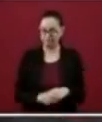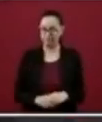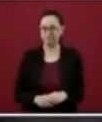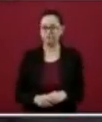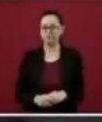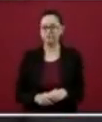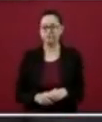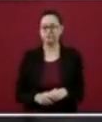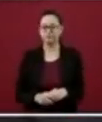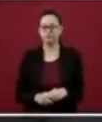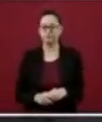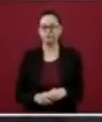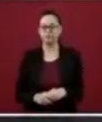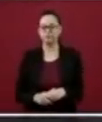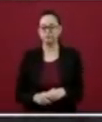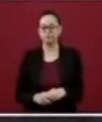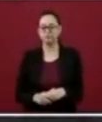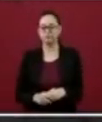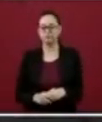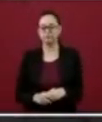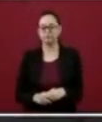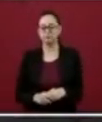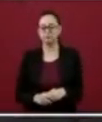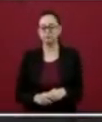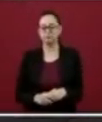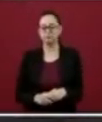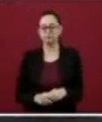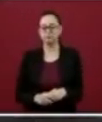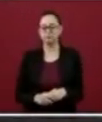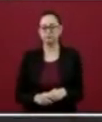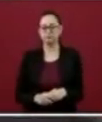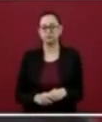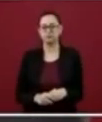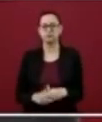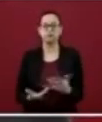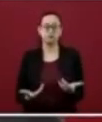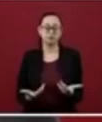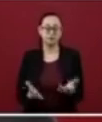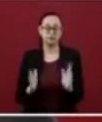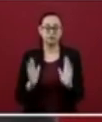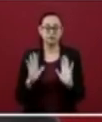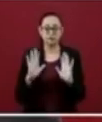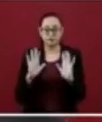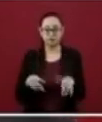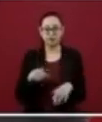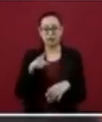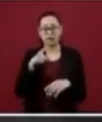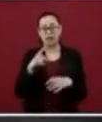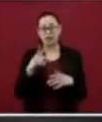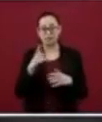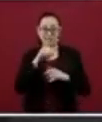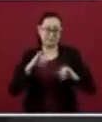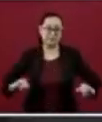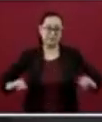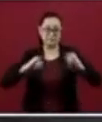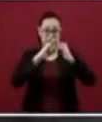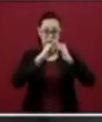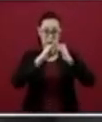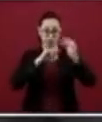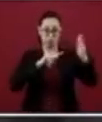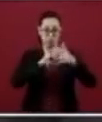Personales negó la apertura del caso Odebrecht en mucho tiempo. La Oficina de Transparencia, el Instituto de Transparencia,